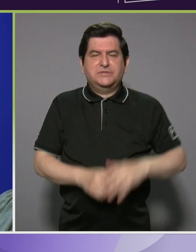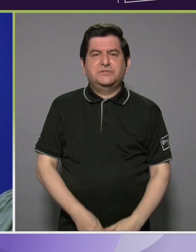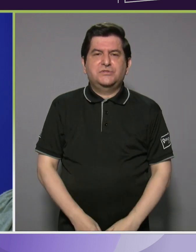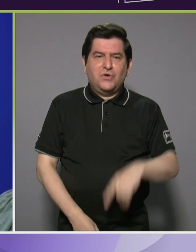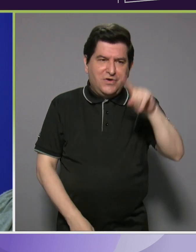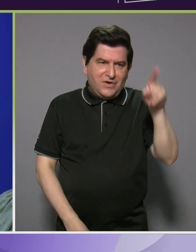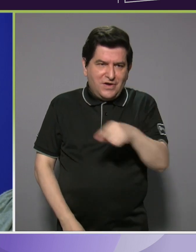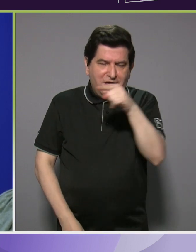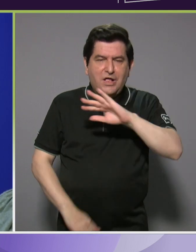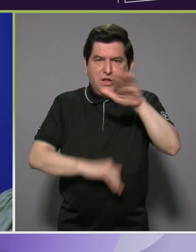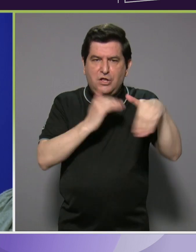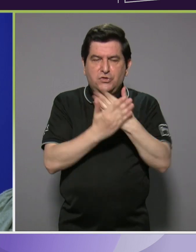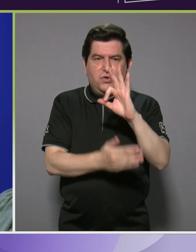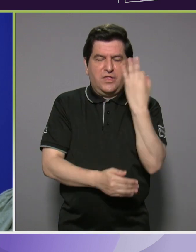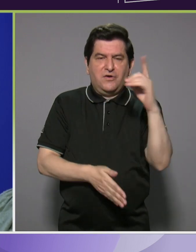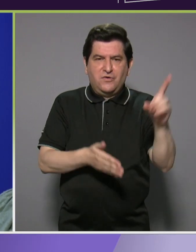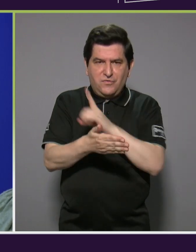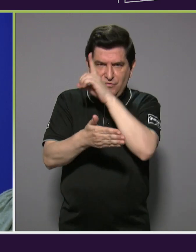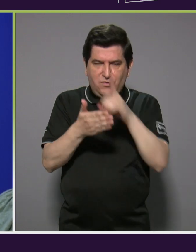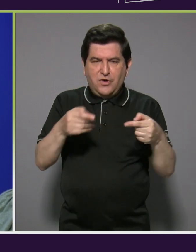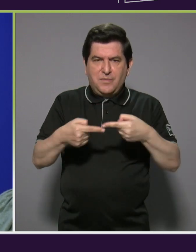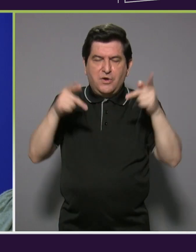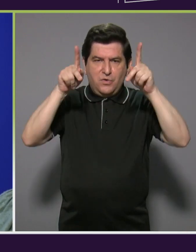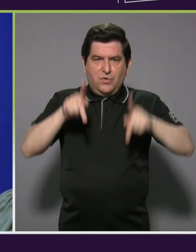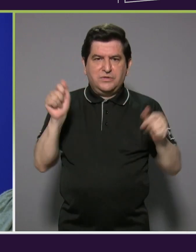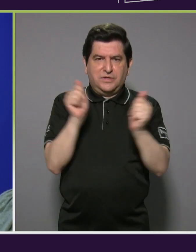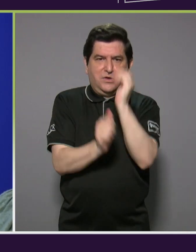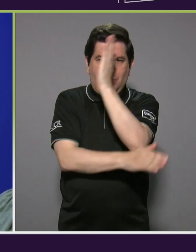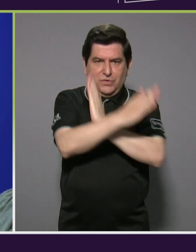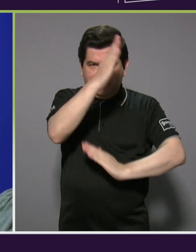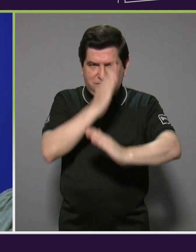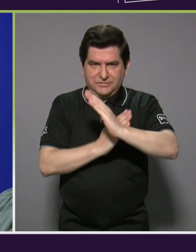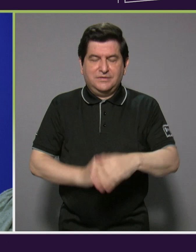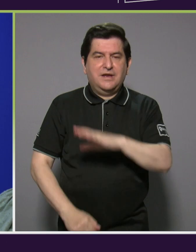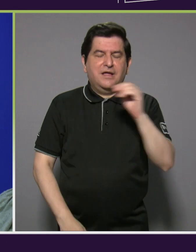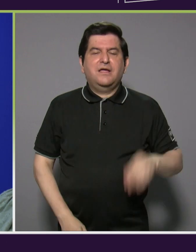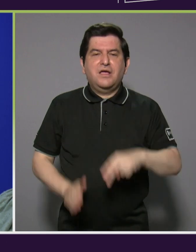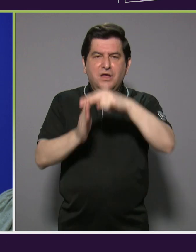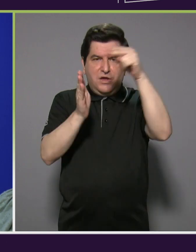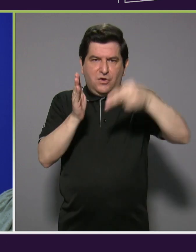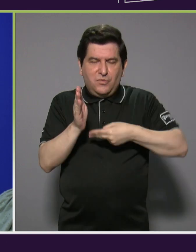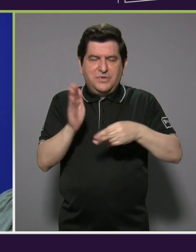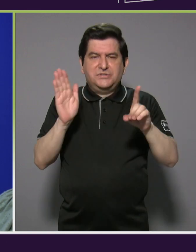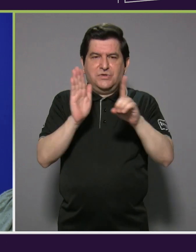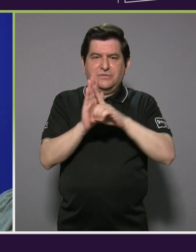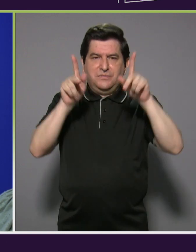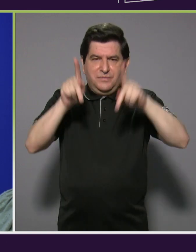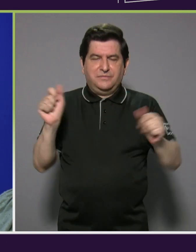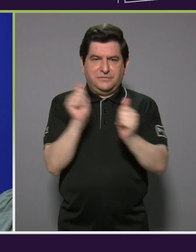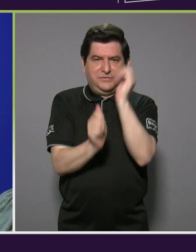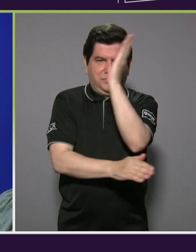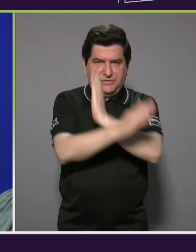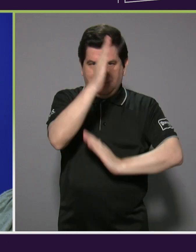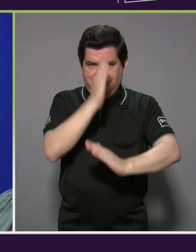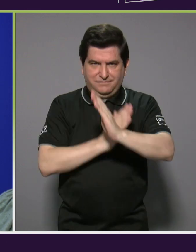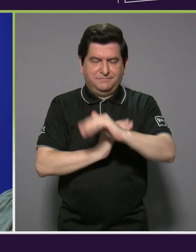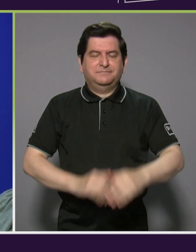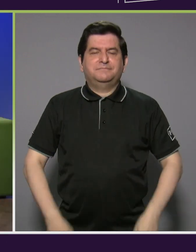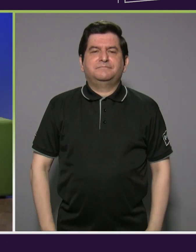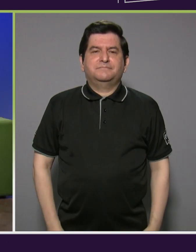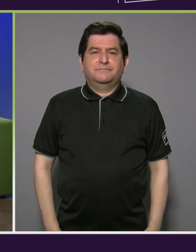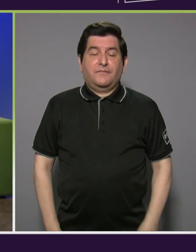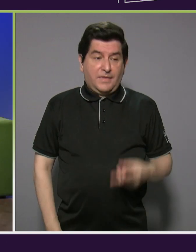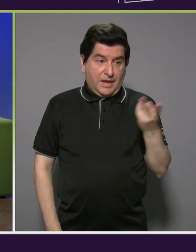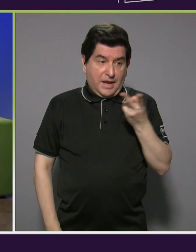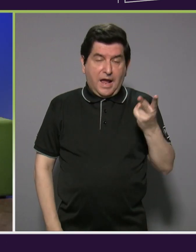la Eliminación de todas las formas de discriminación contra las personas con discapacidad y la Convención sobre los Derechos de las Personas con Discapacidad. Estos